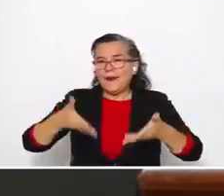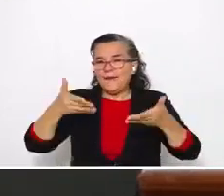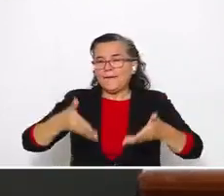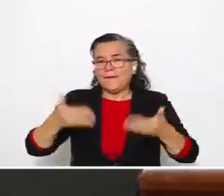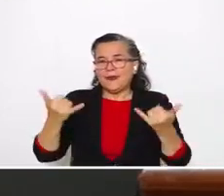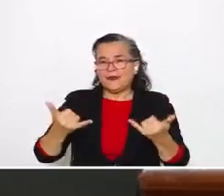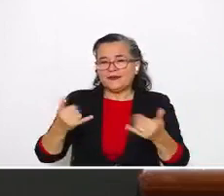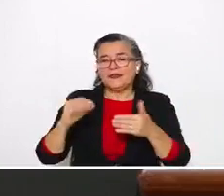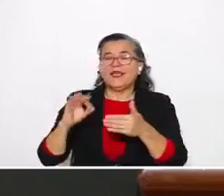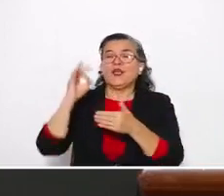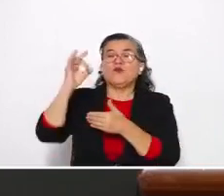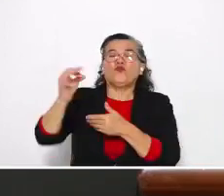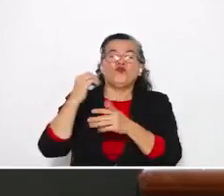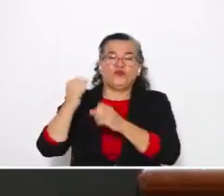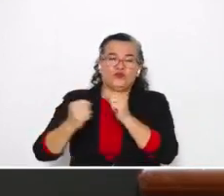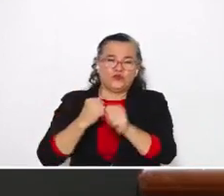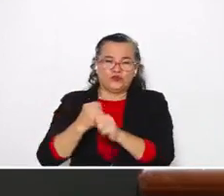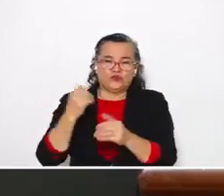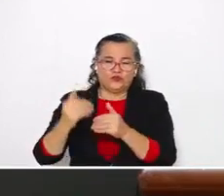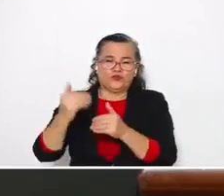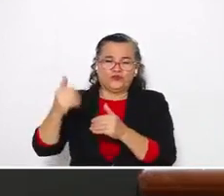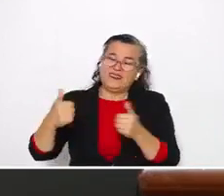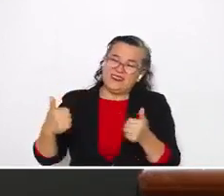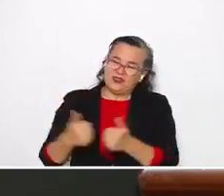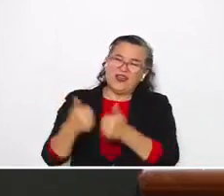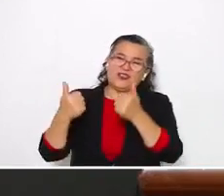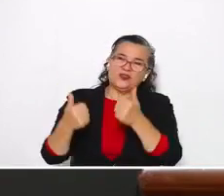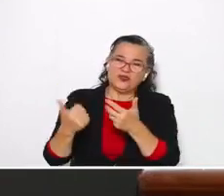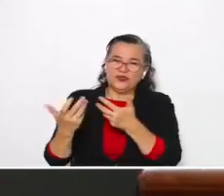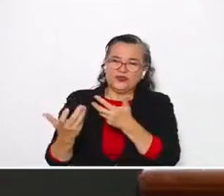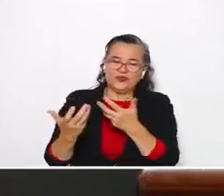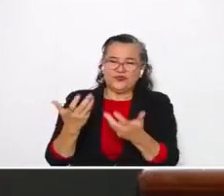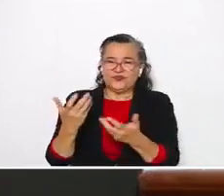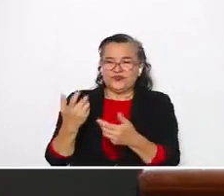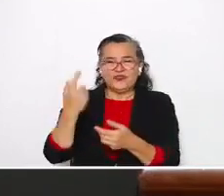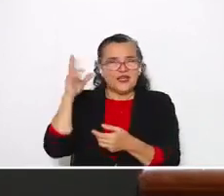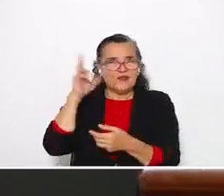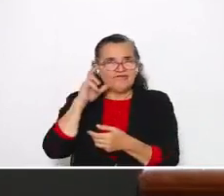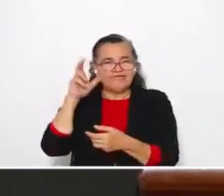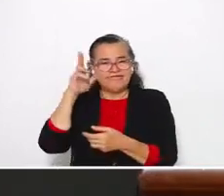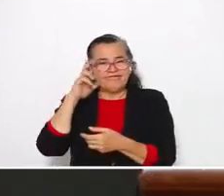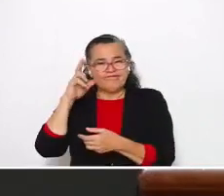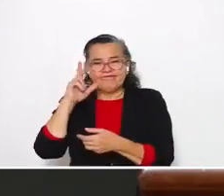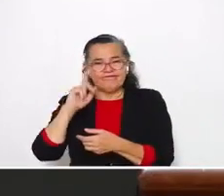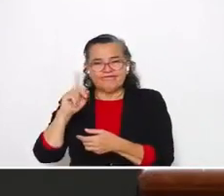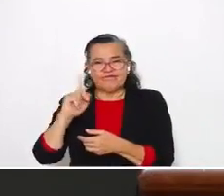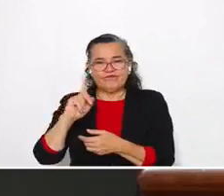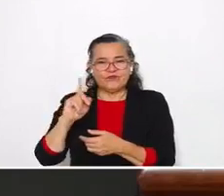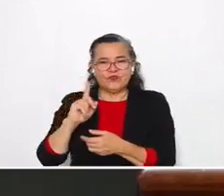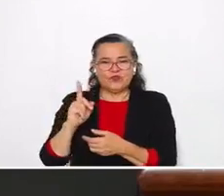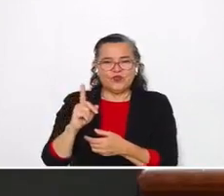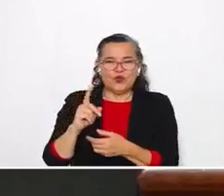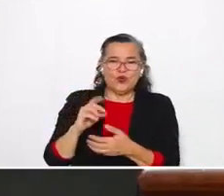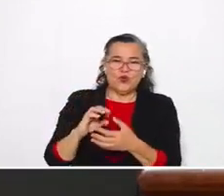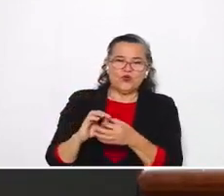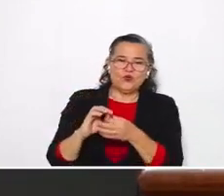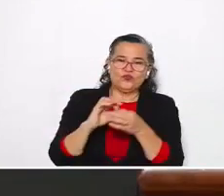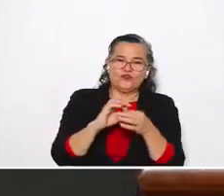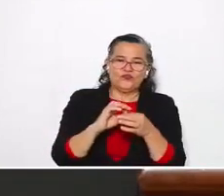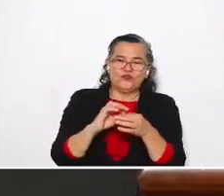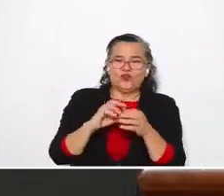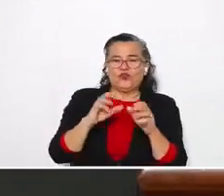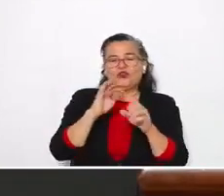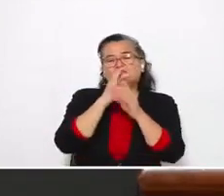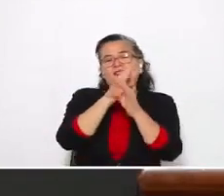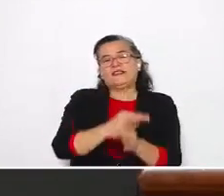y en los próximos años. Retos que, como hemos escuchado, no han tratado sobre los